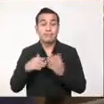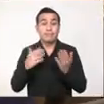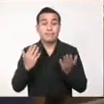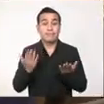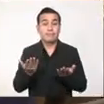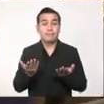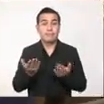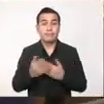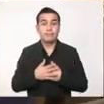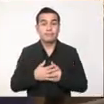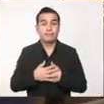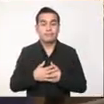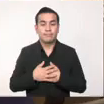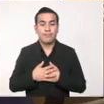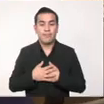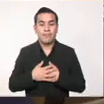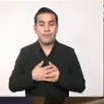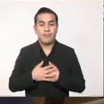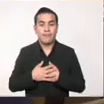Entonces,